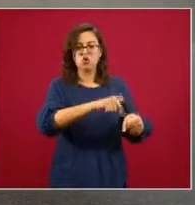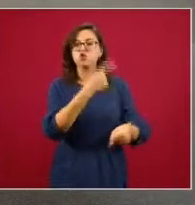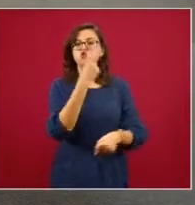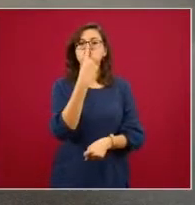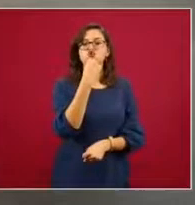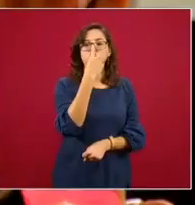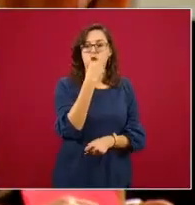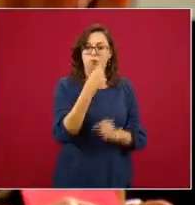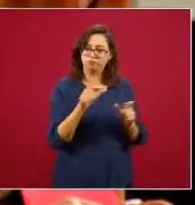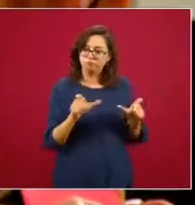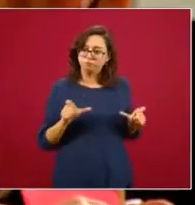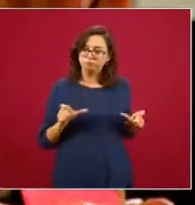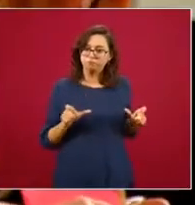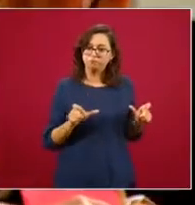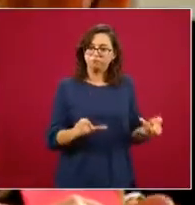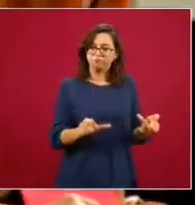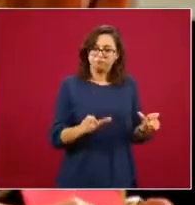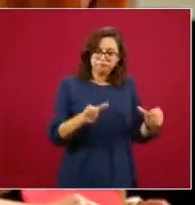para poder